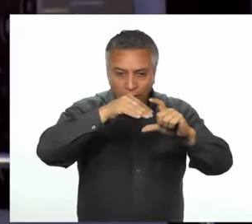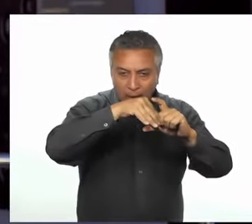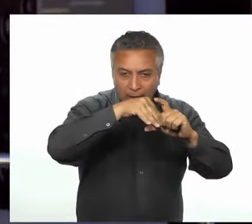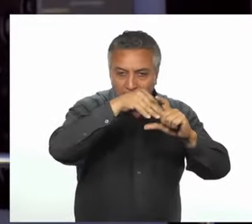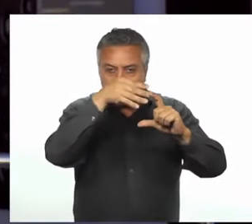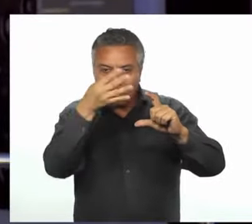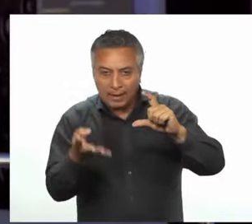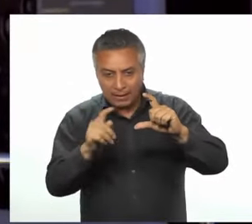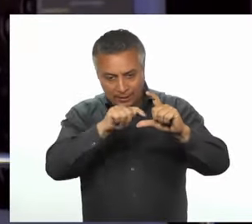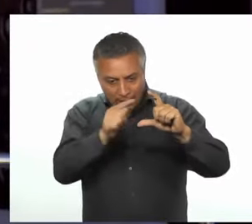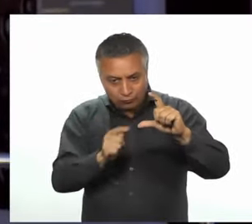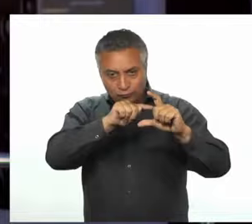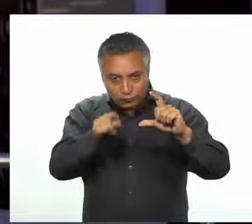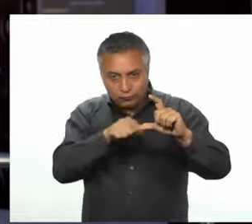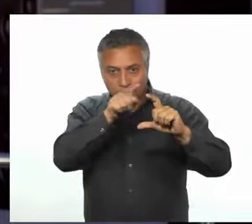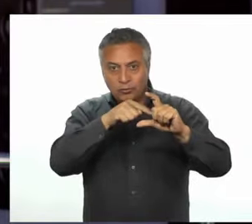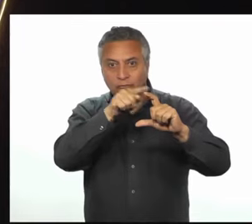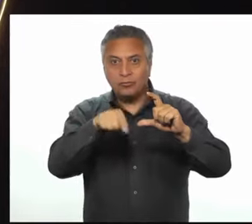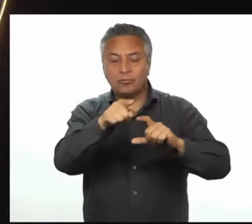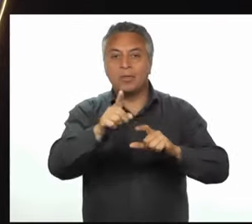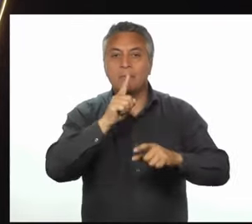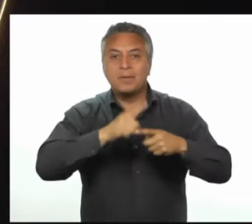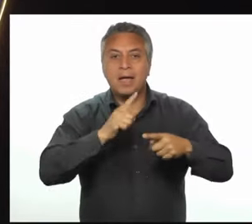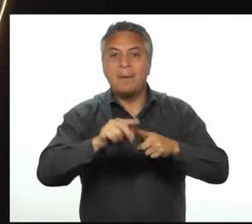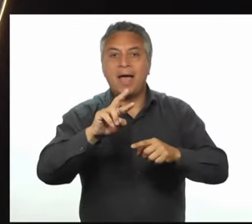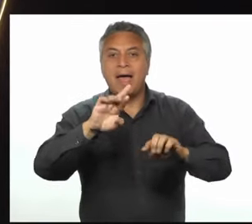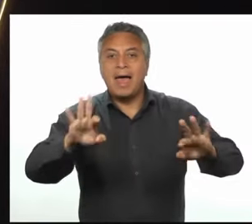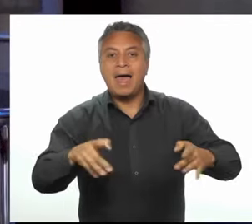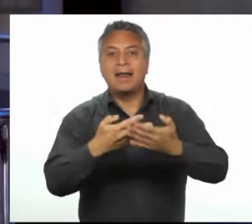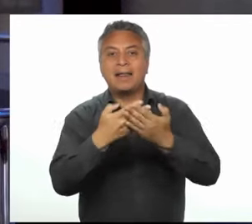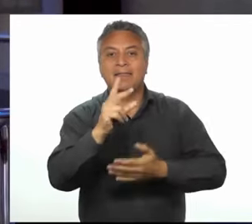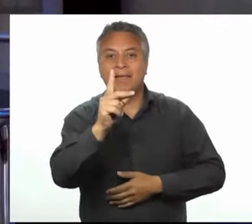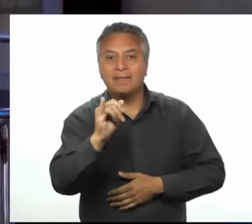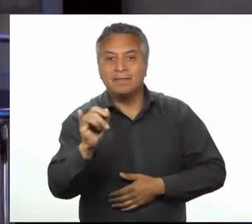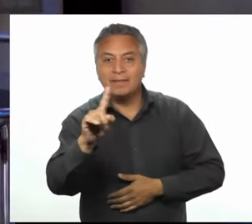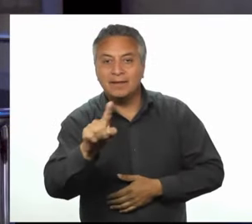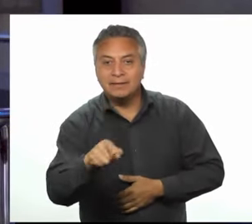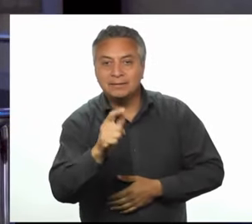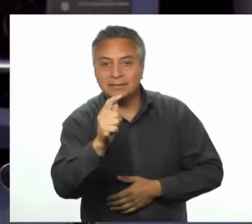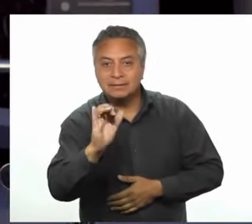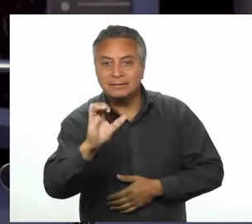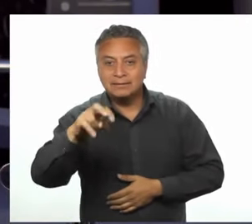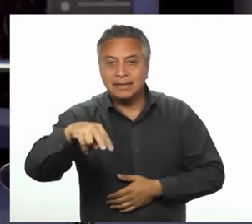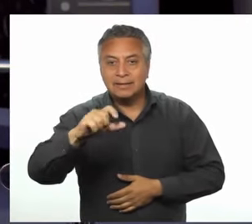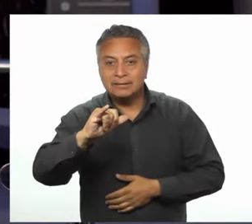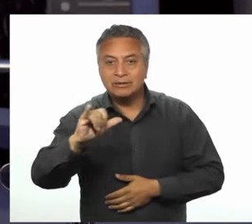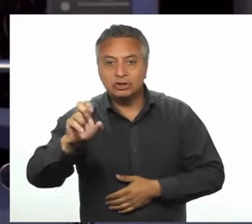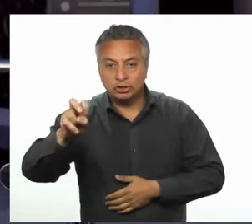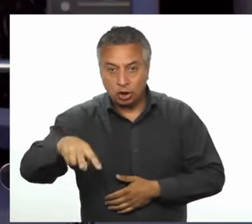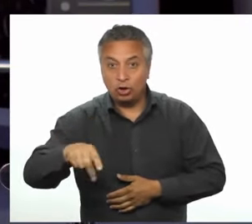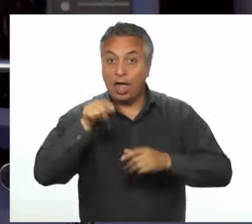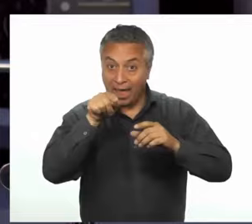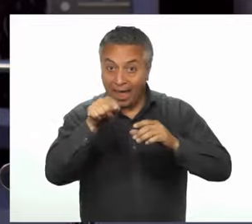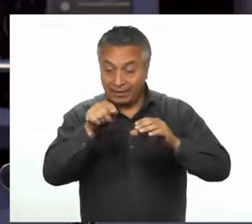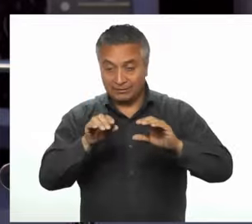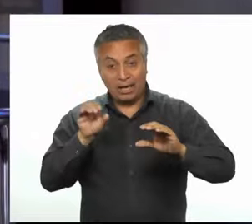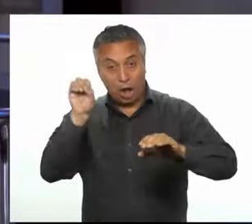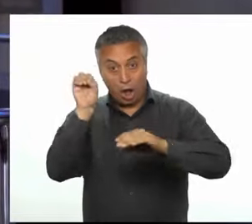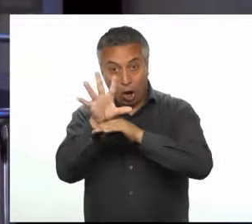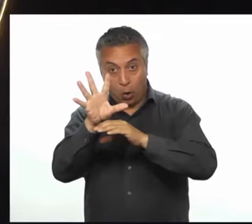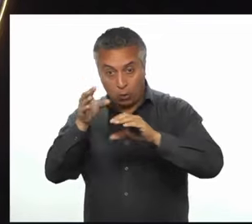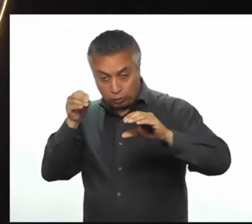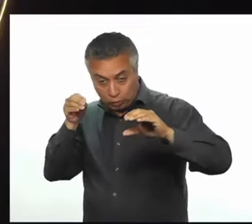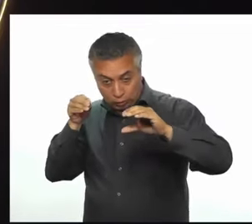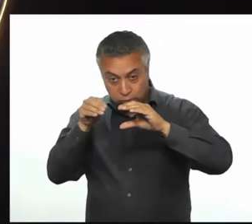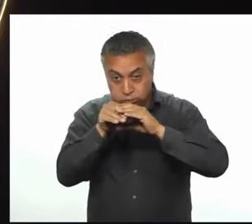líneas, rayas, llamadas red de difracción. Es acá donde la luz, al estar en contacto con esta red,